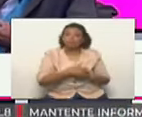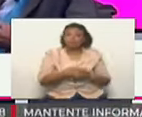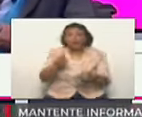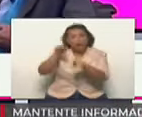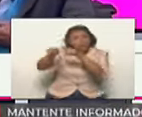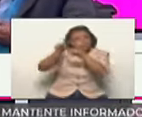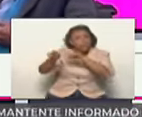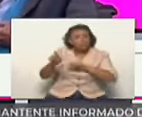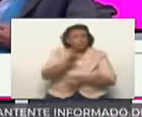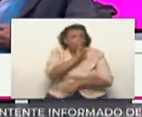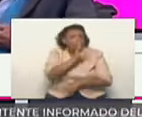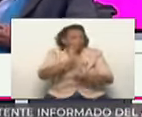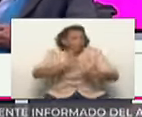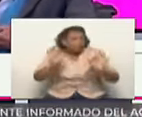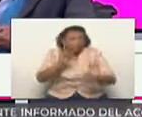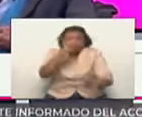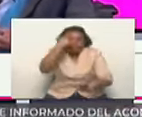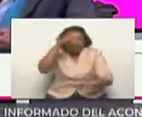Bueno.